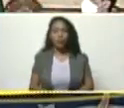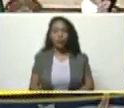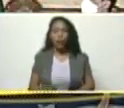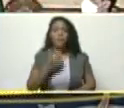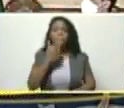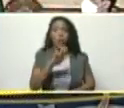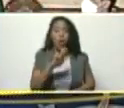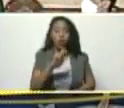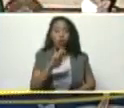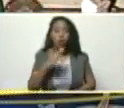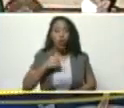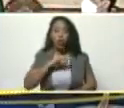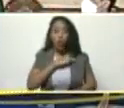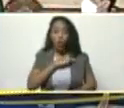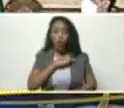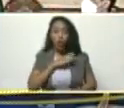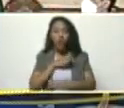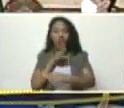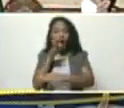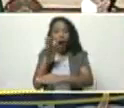Pronto estaremos en Managua